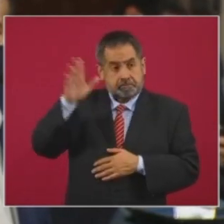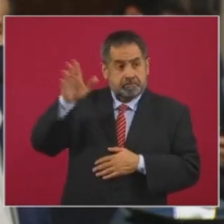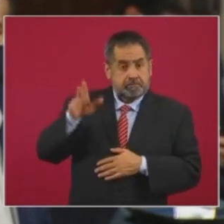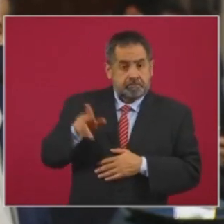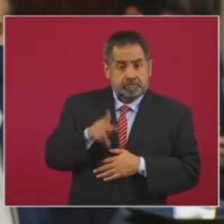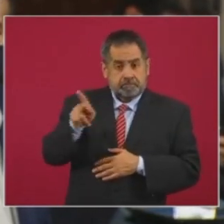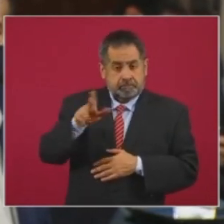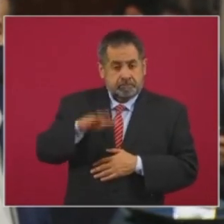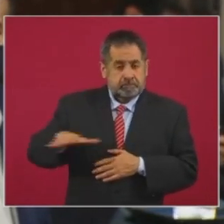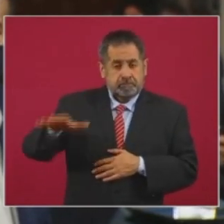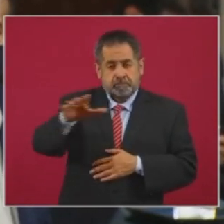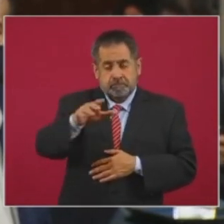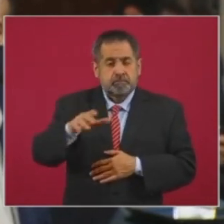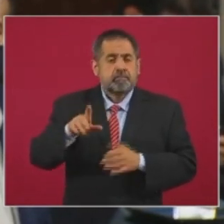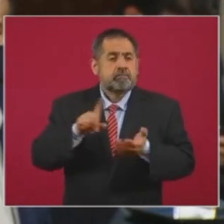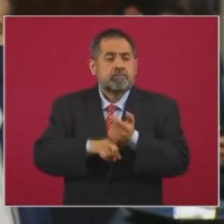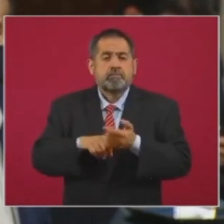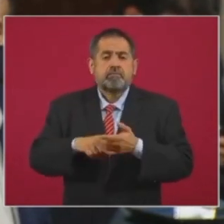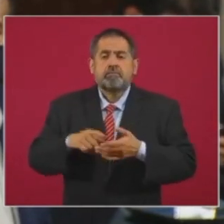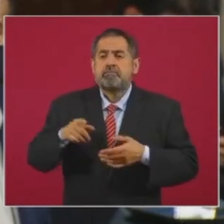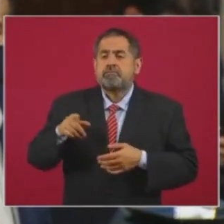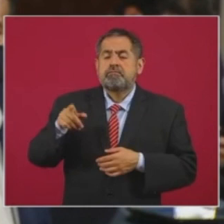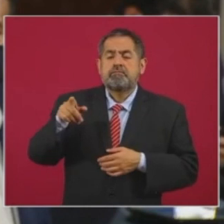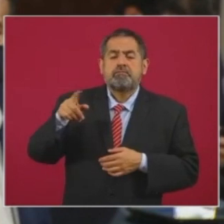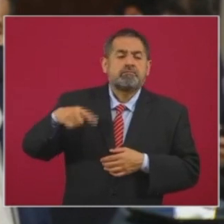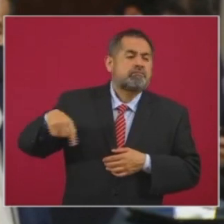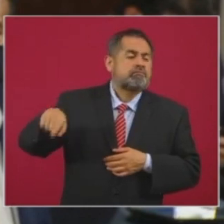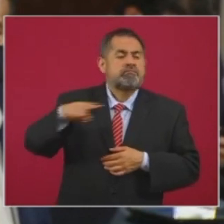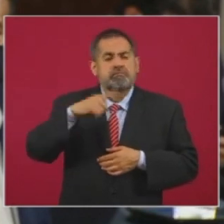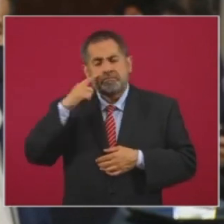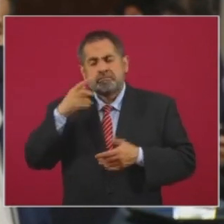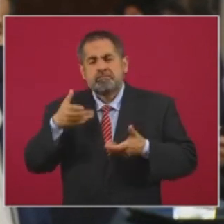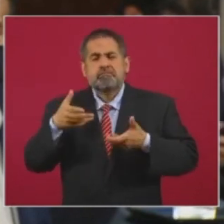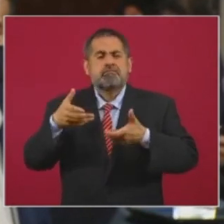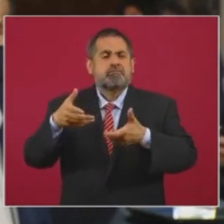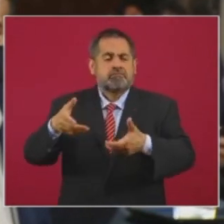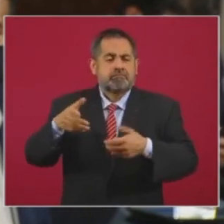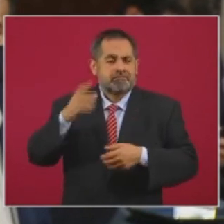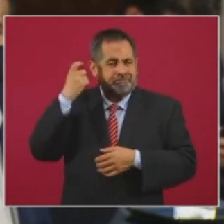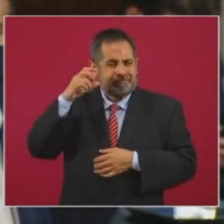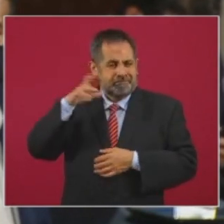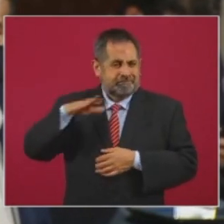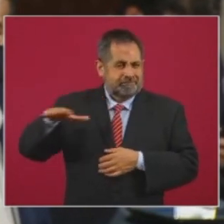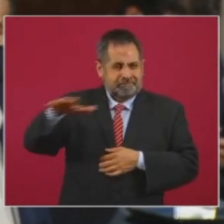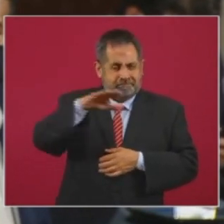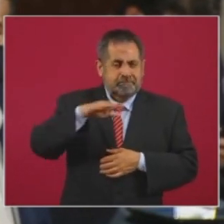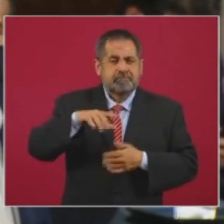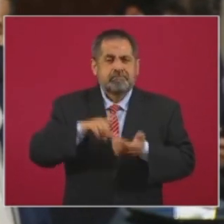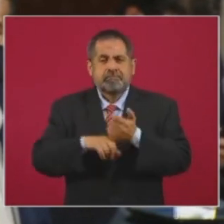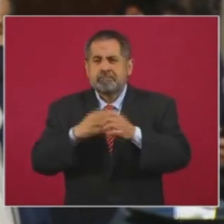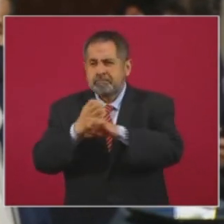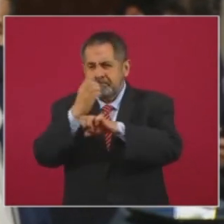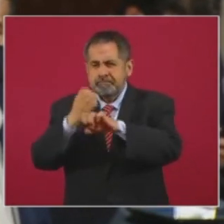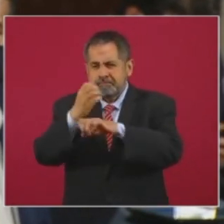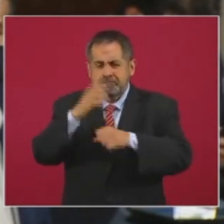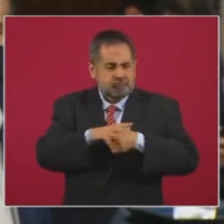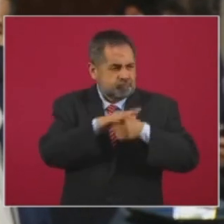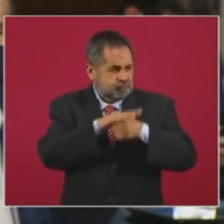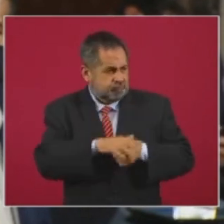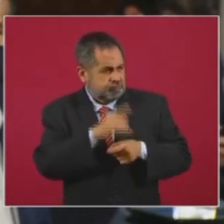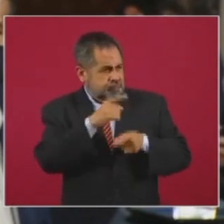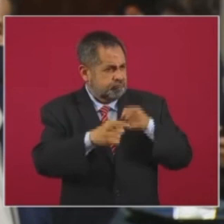la tentación constante de los gobernadores a callar de un tajo las voces disidentes, intimidar a los periodistas, acosarlos con guerra